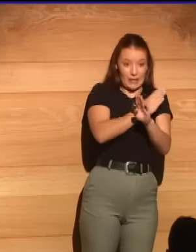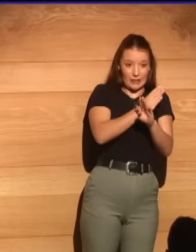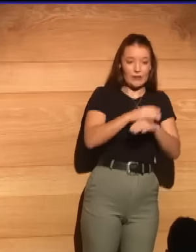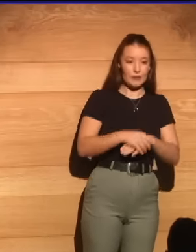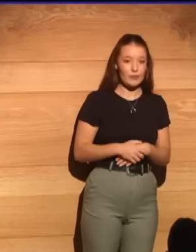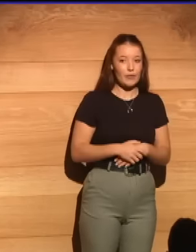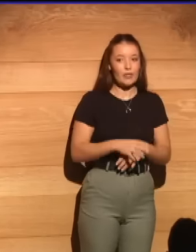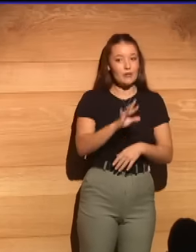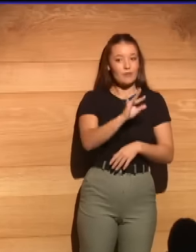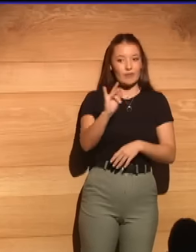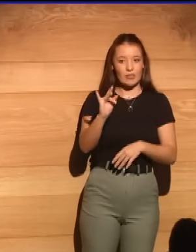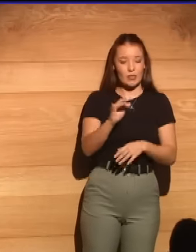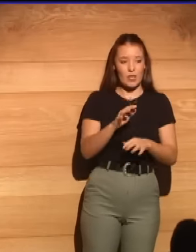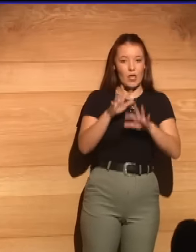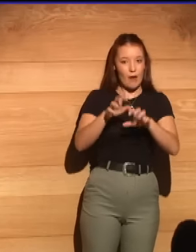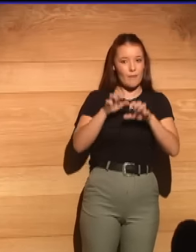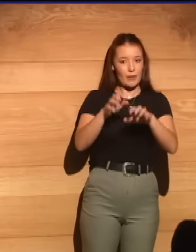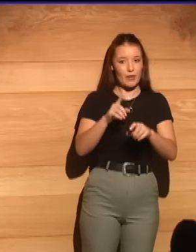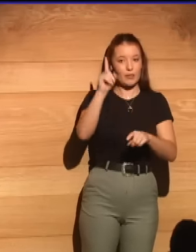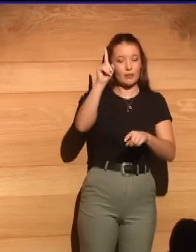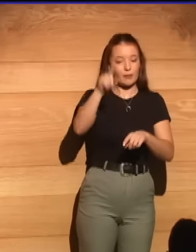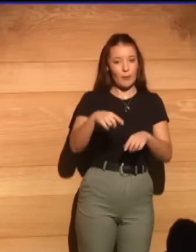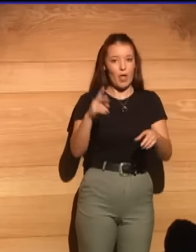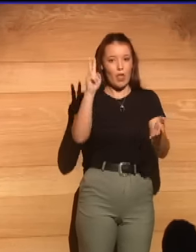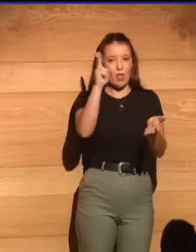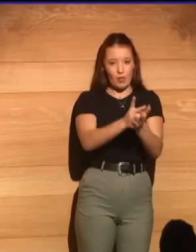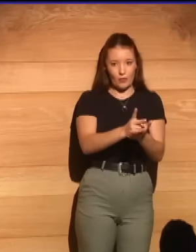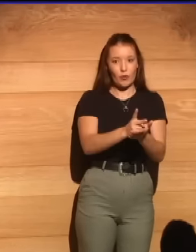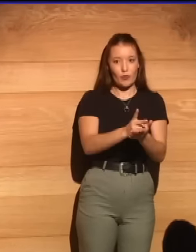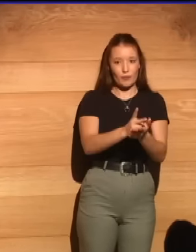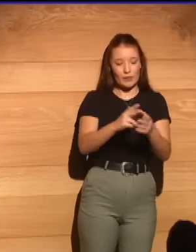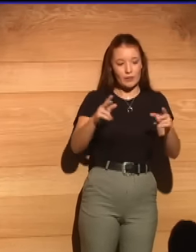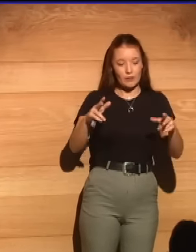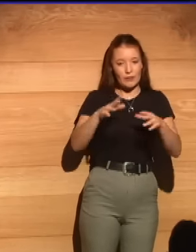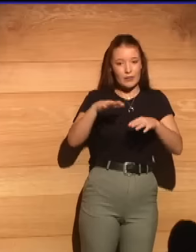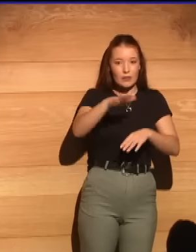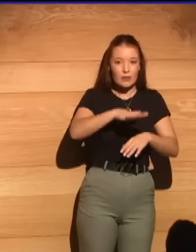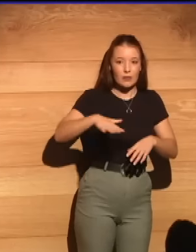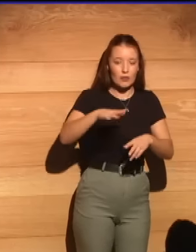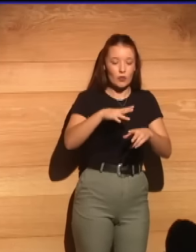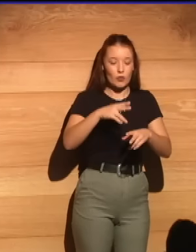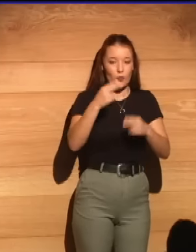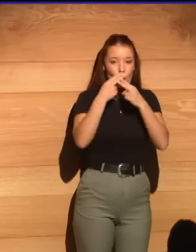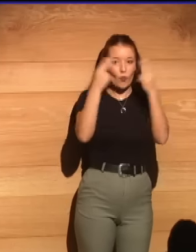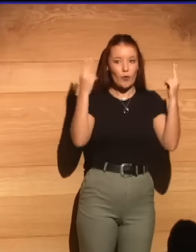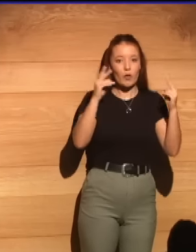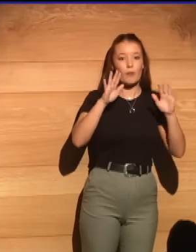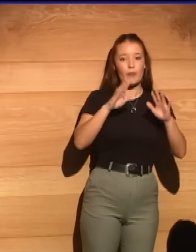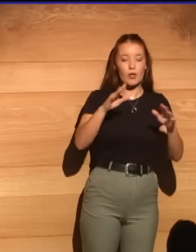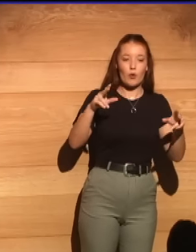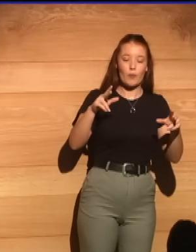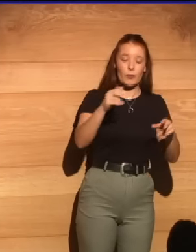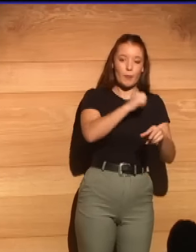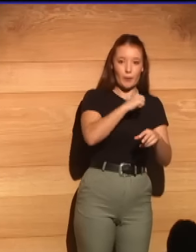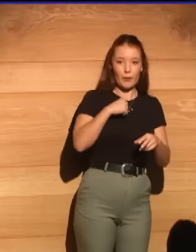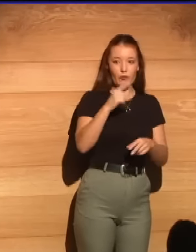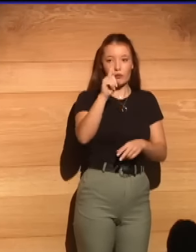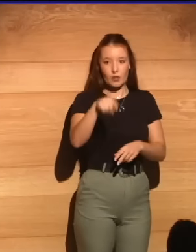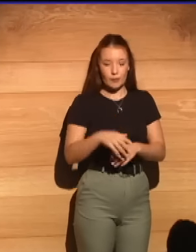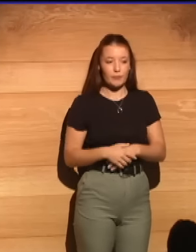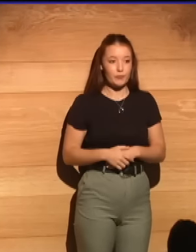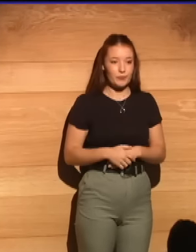para todos y un reto, ¿no? Tanto para el sector privado, pero también para el sector público. Como tú decías, yo me nombran el 16